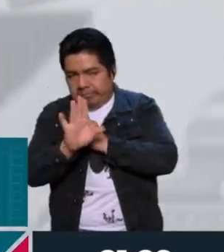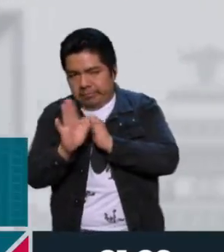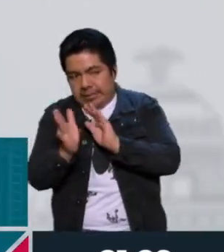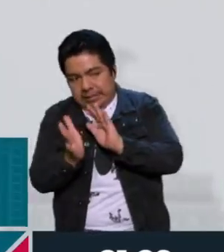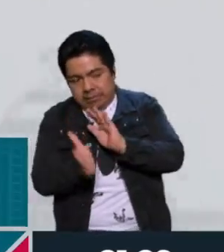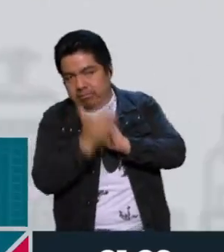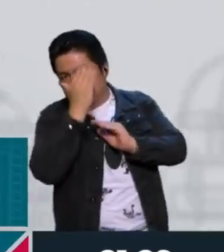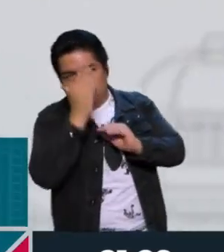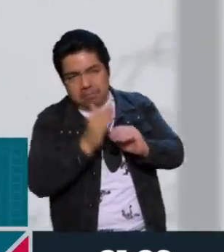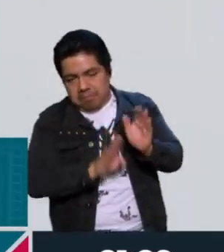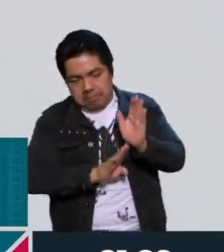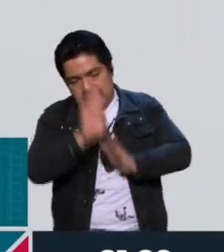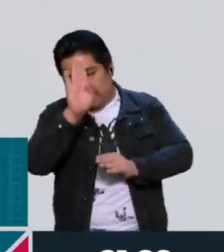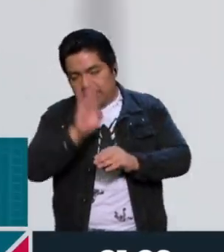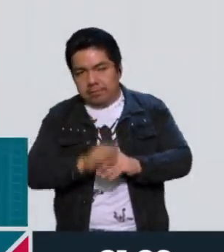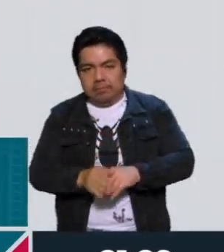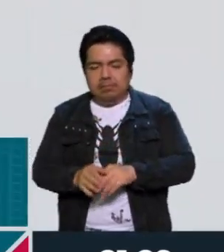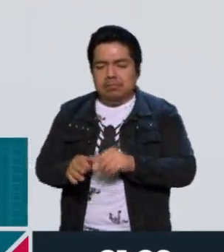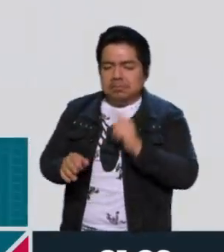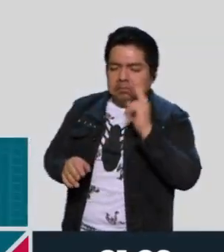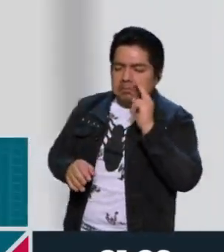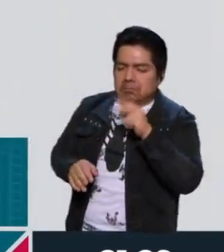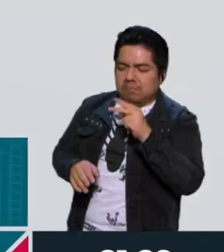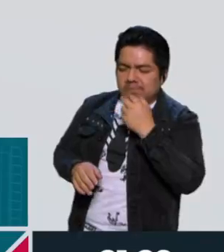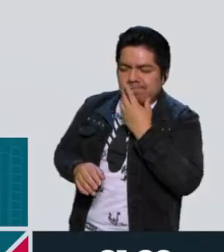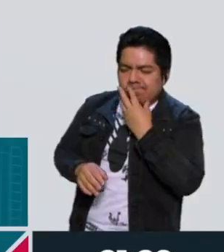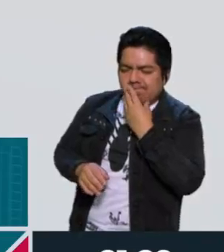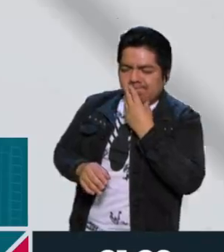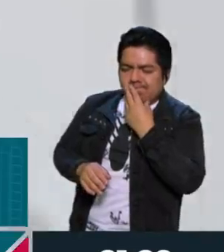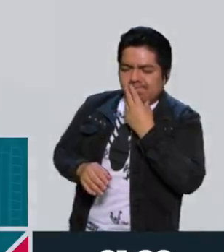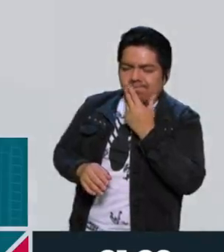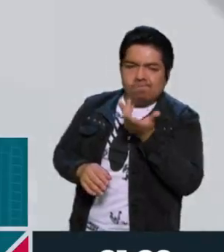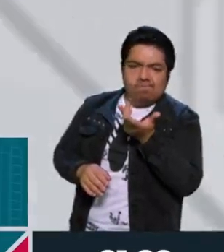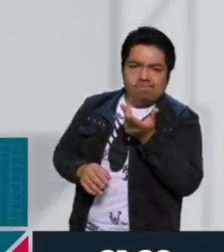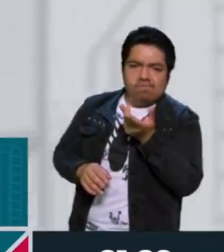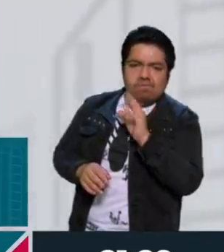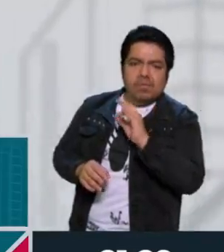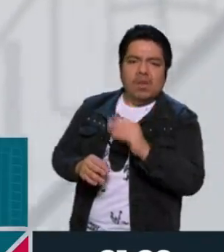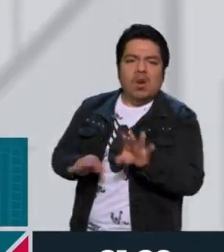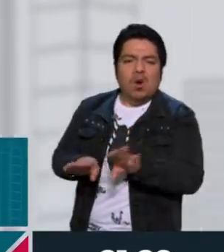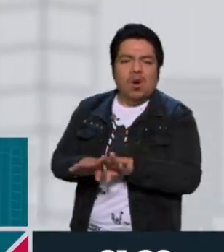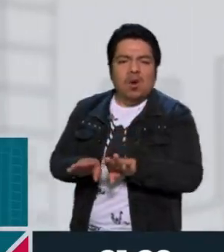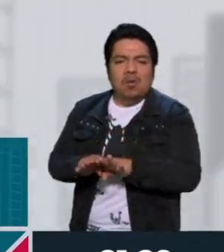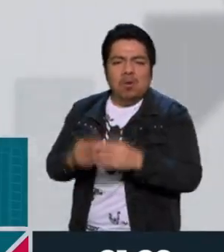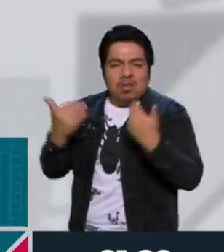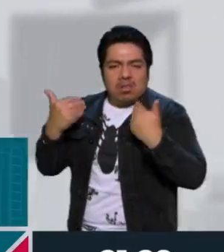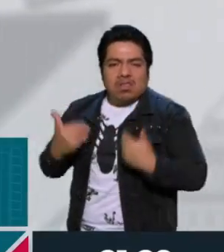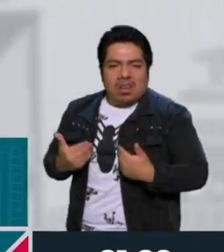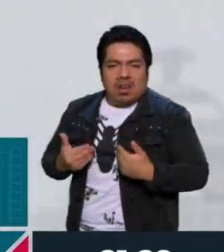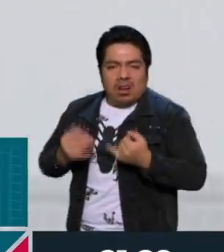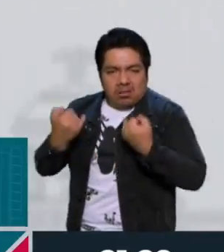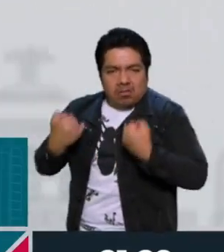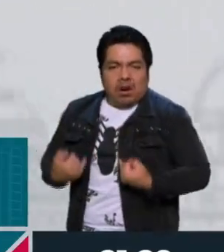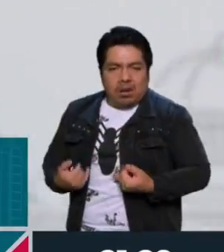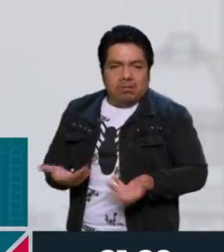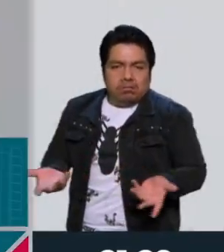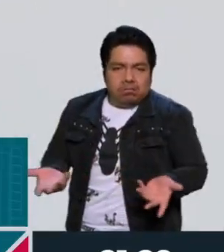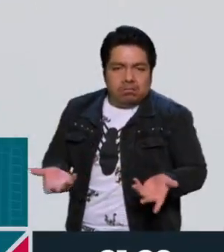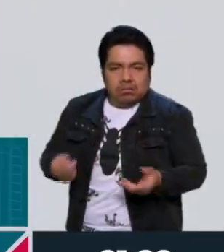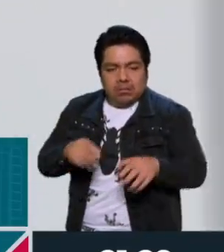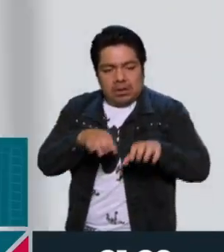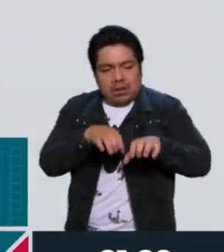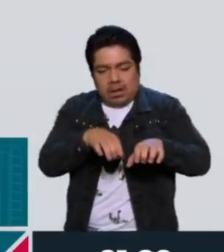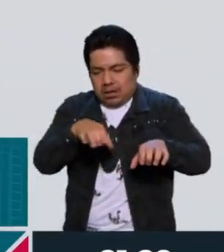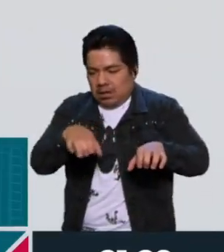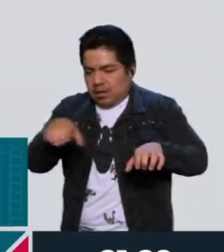que más bien juzgarlo con una mirada, pues hasta cierto punto moral y desde las funciones de los poderes del Estado, ¿no? Una de las